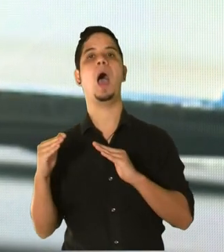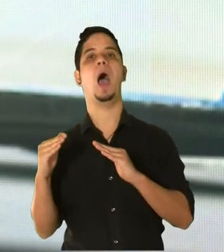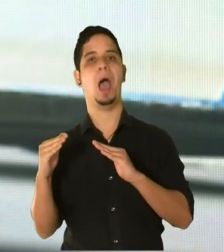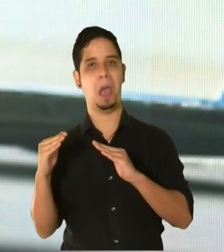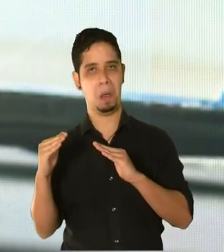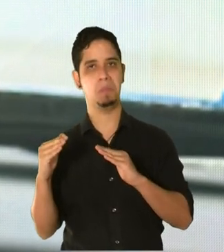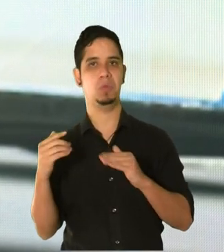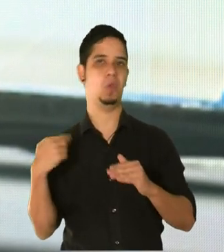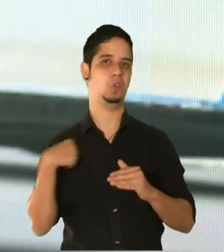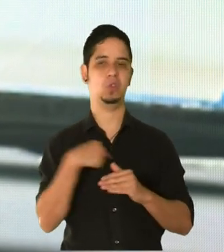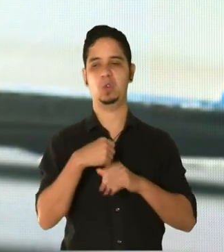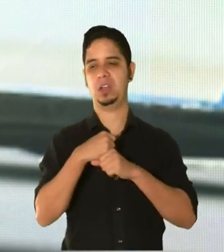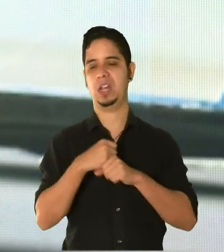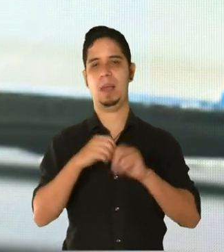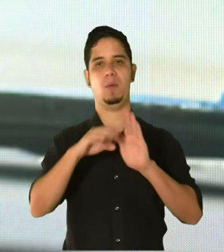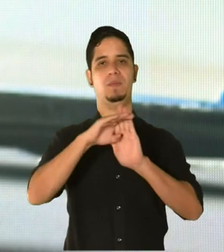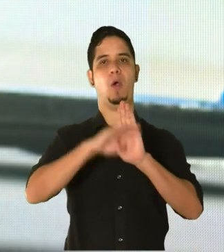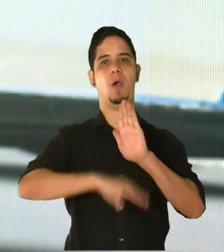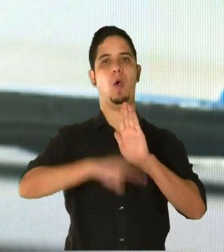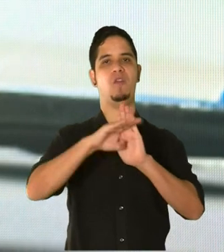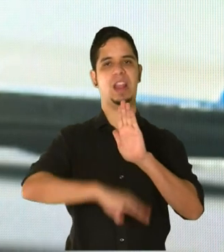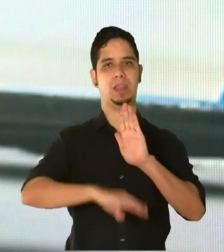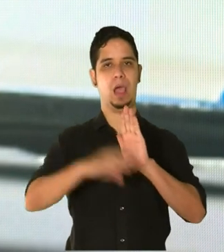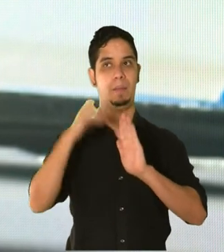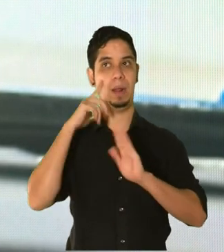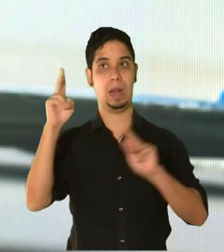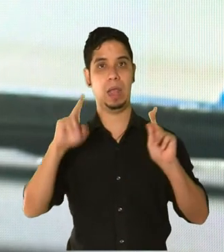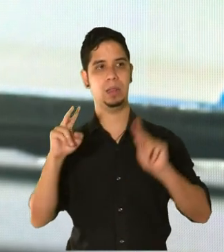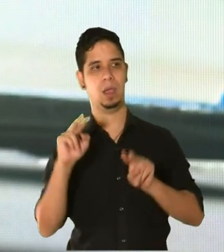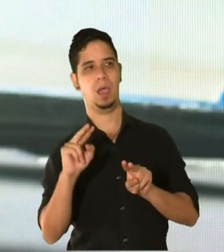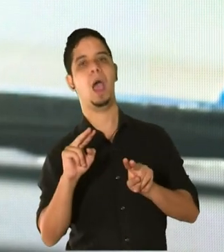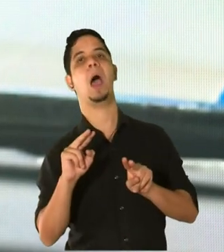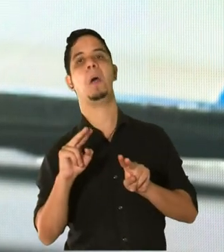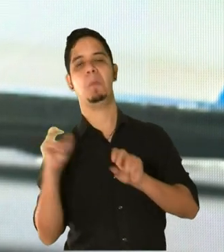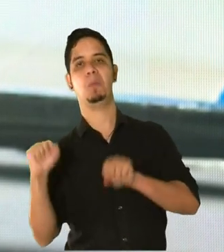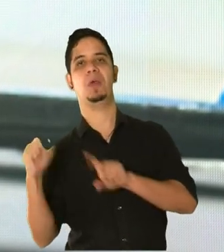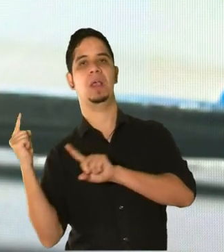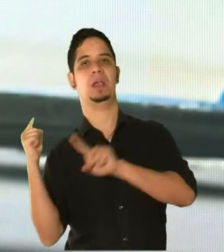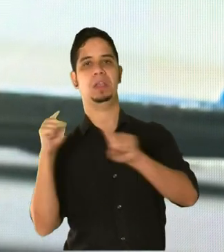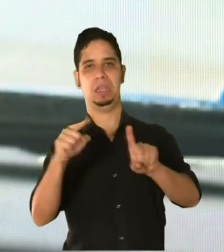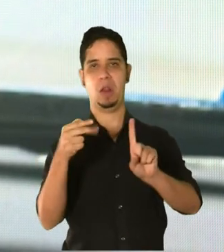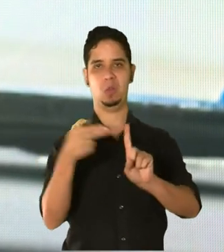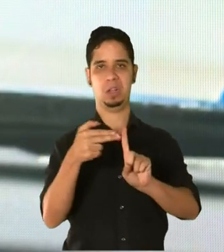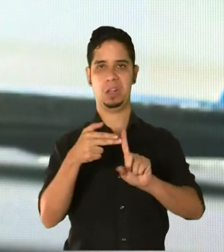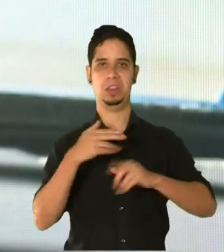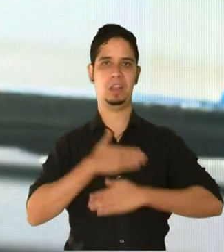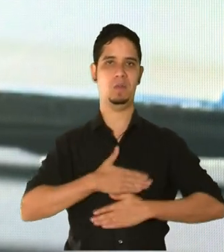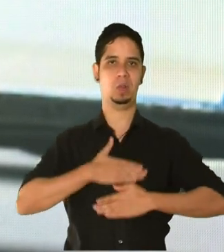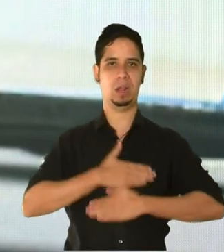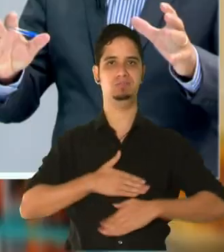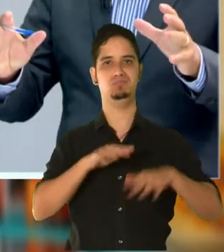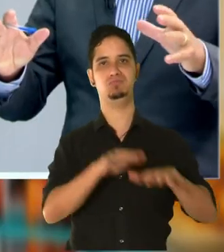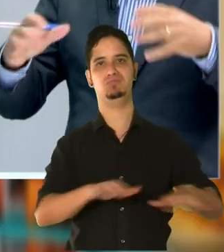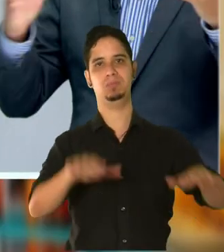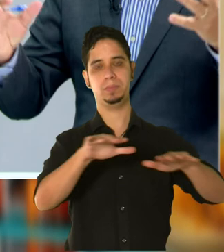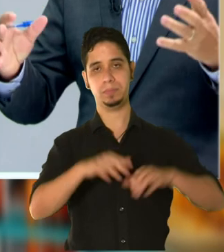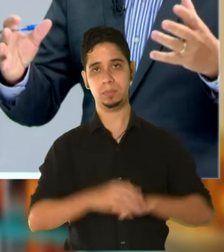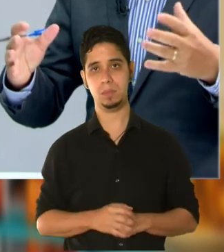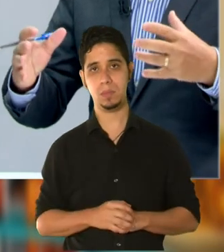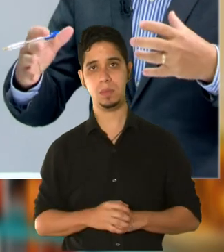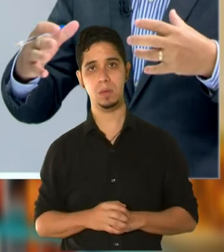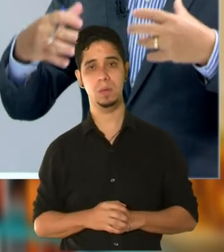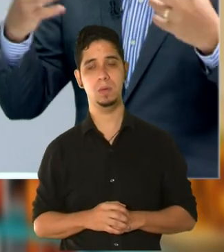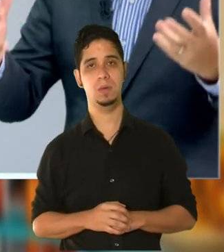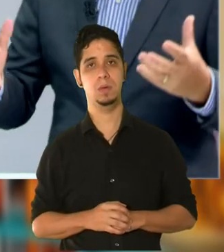especiales para dirigida del público puertorriqueño para que puedan disfrutar de las facilidades y así ha sido como ustedes trabajan con grupos